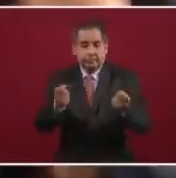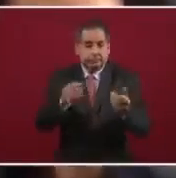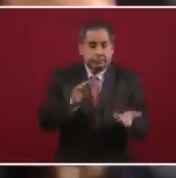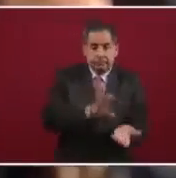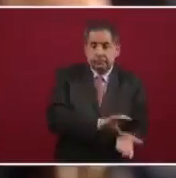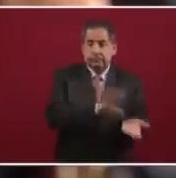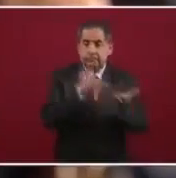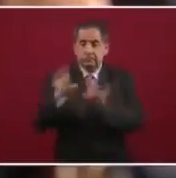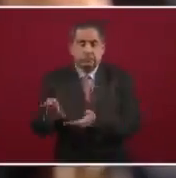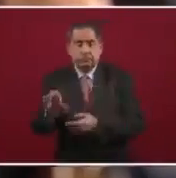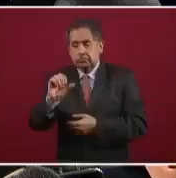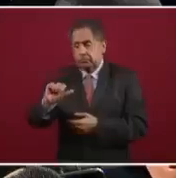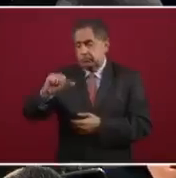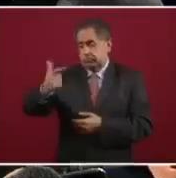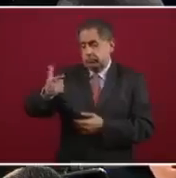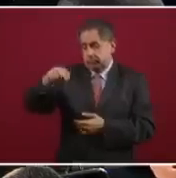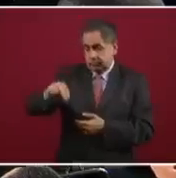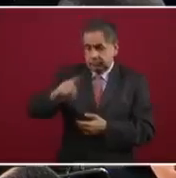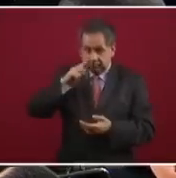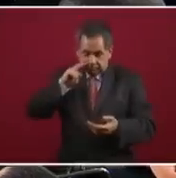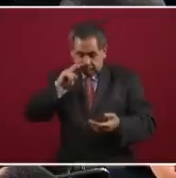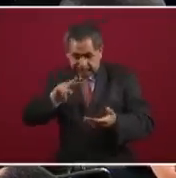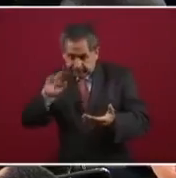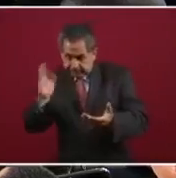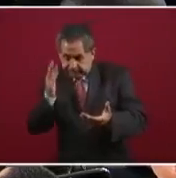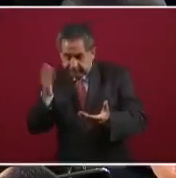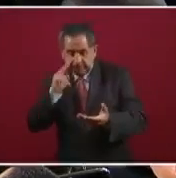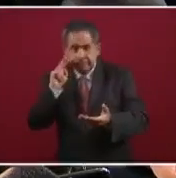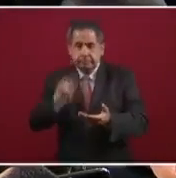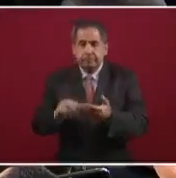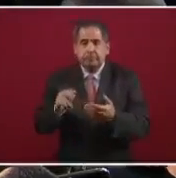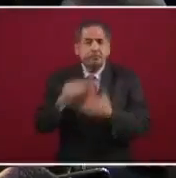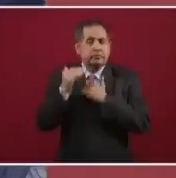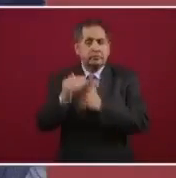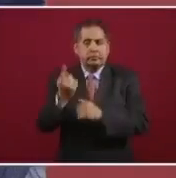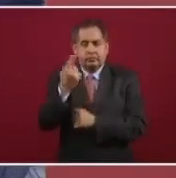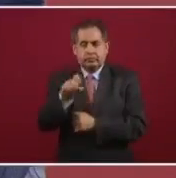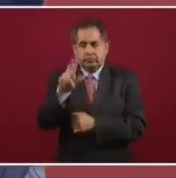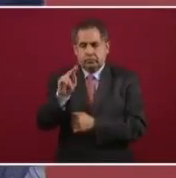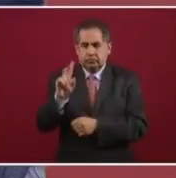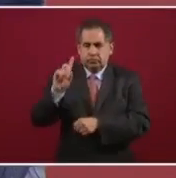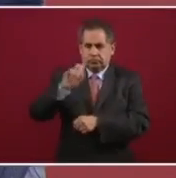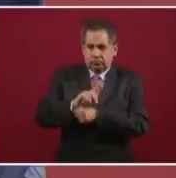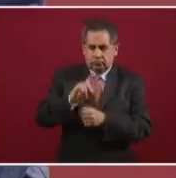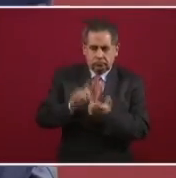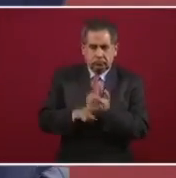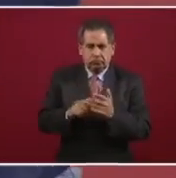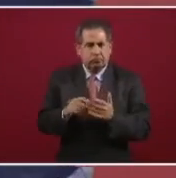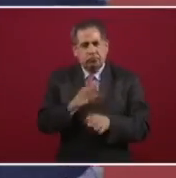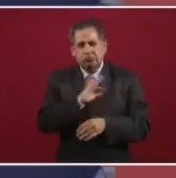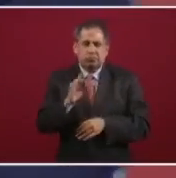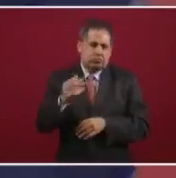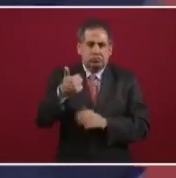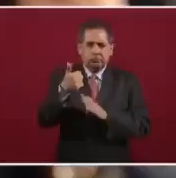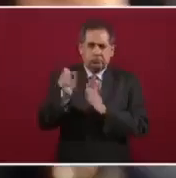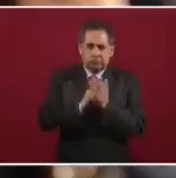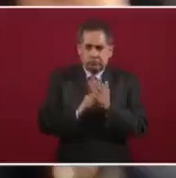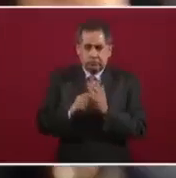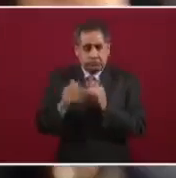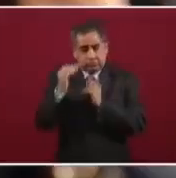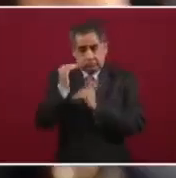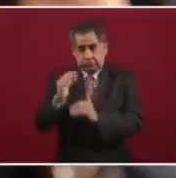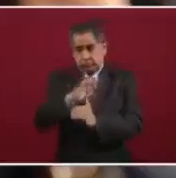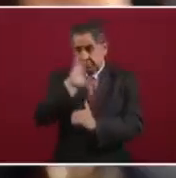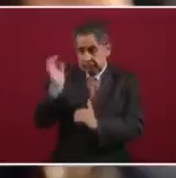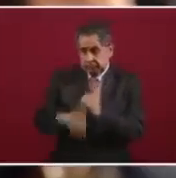trasladados al Archivo General de la Nación en un lapso no mayor de 180 días. es decir, alrededor de 6 meses. Ese periodo ya